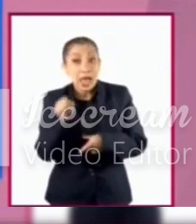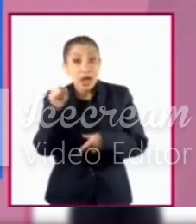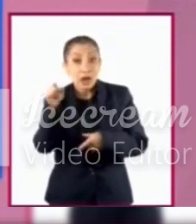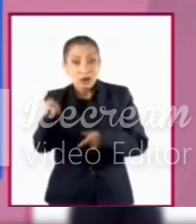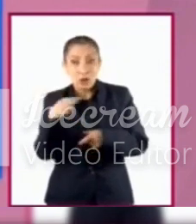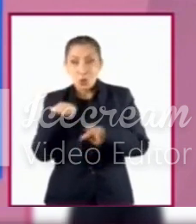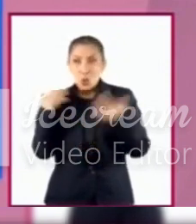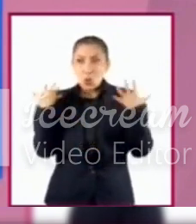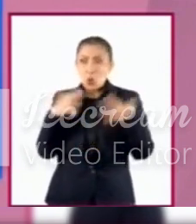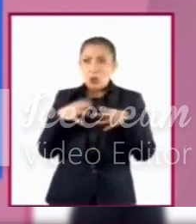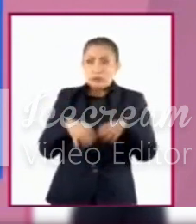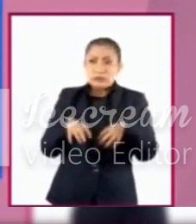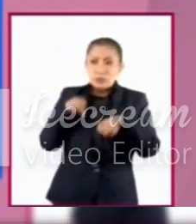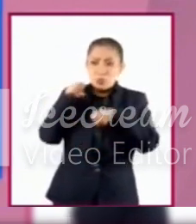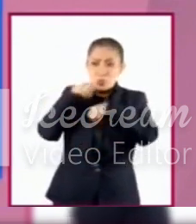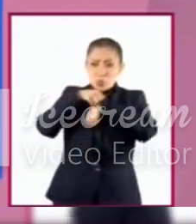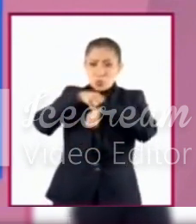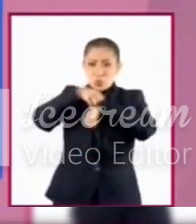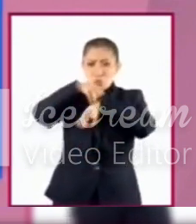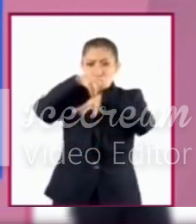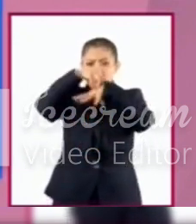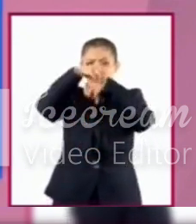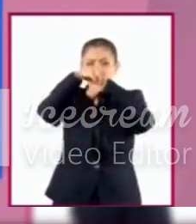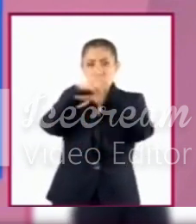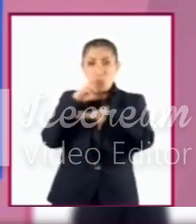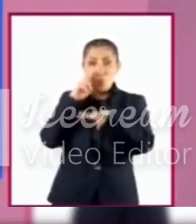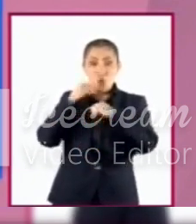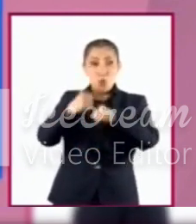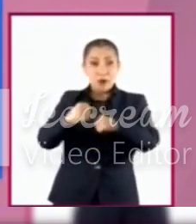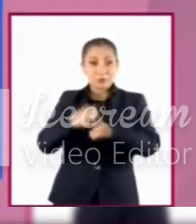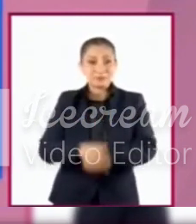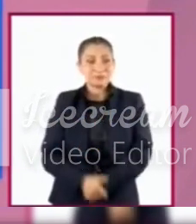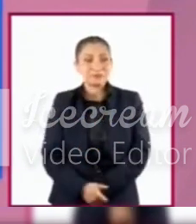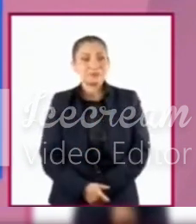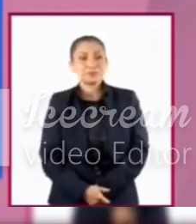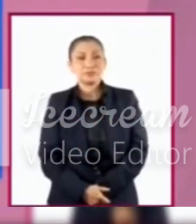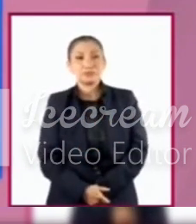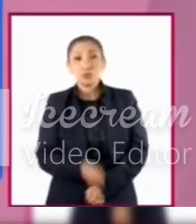¡qué monstruos estos pulpos! ¡Qué vitalidad!